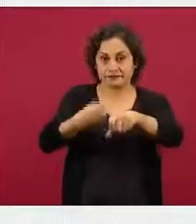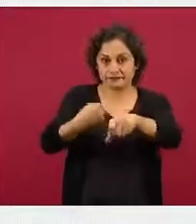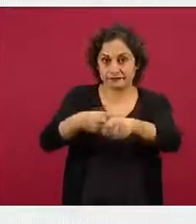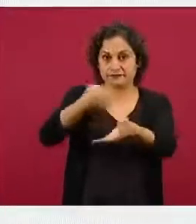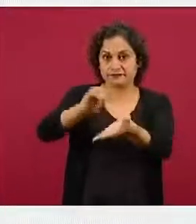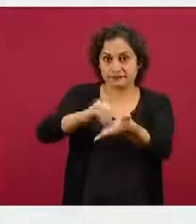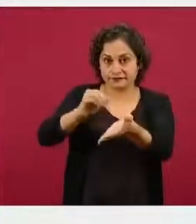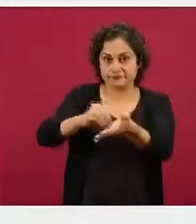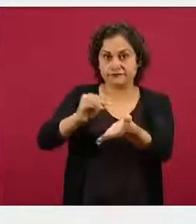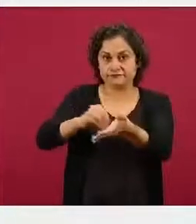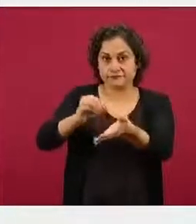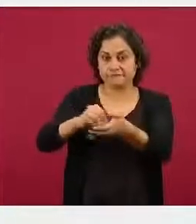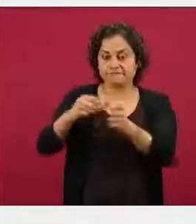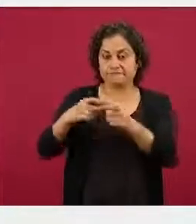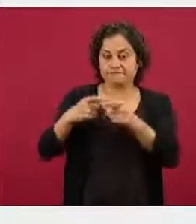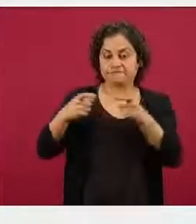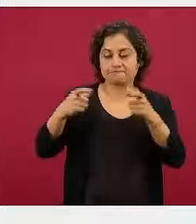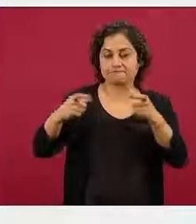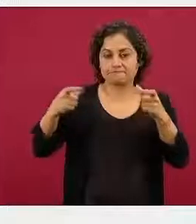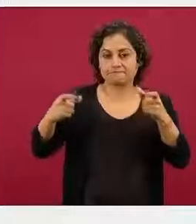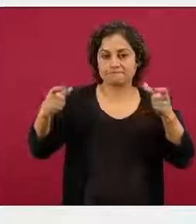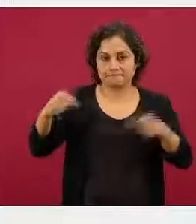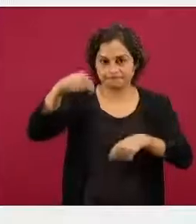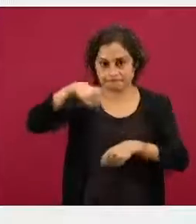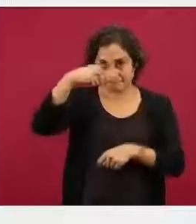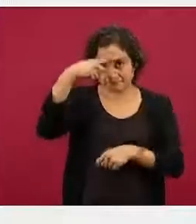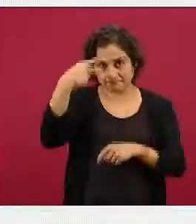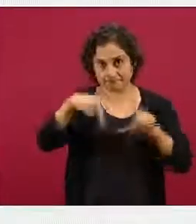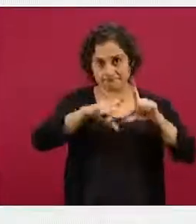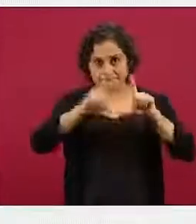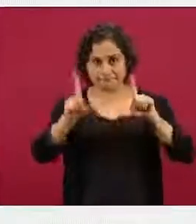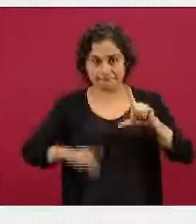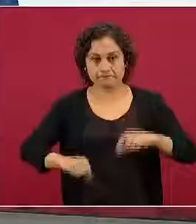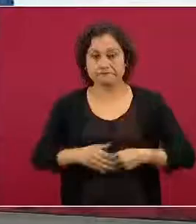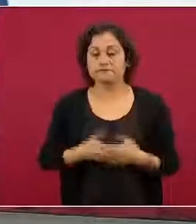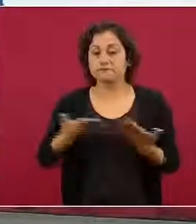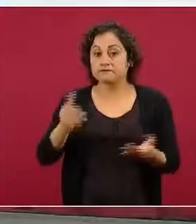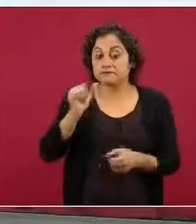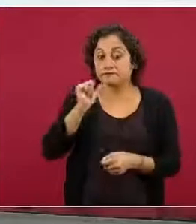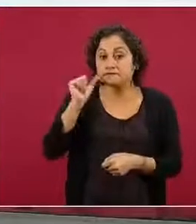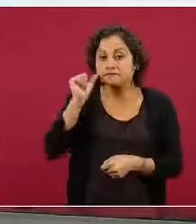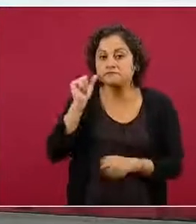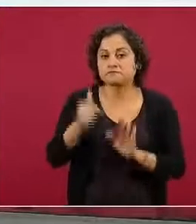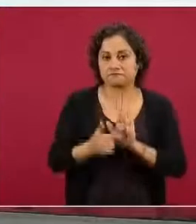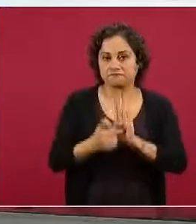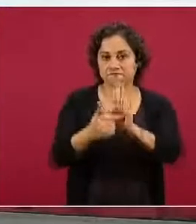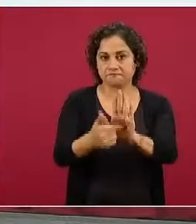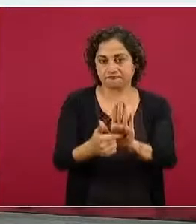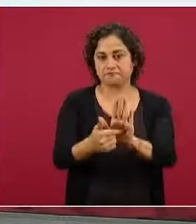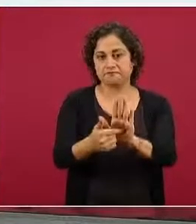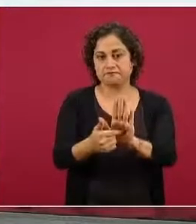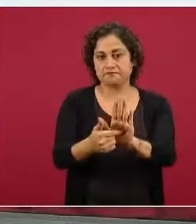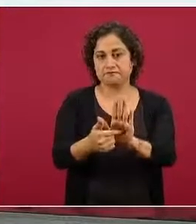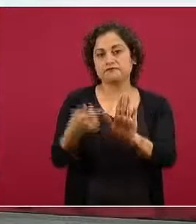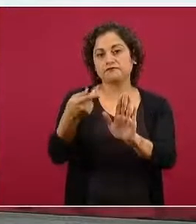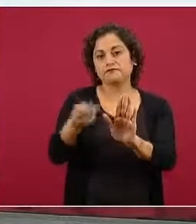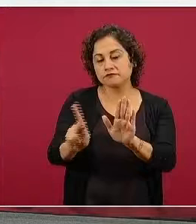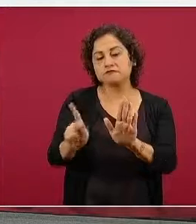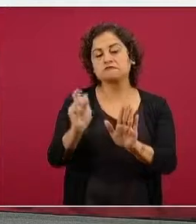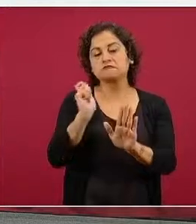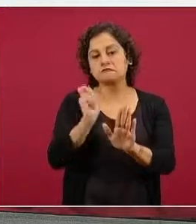está en crecimiento en nuestro país y que, como ayer lo presentamos, está a expensas